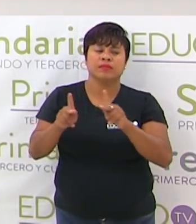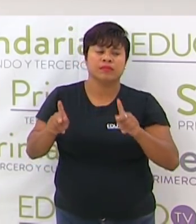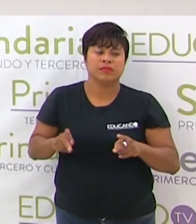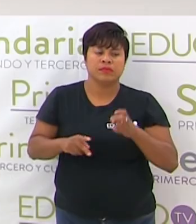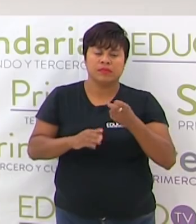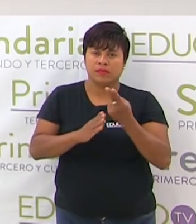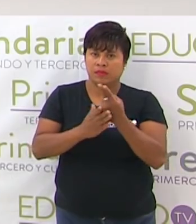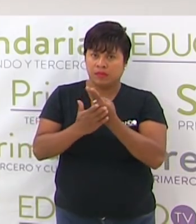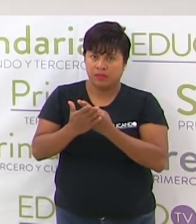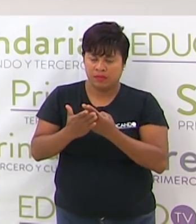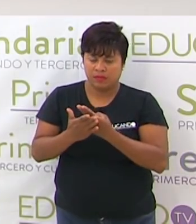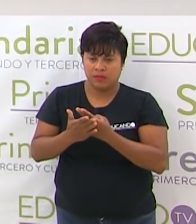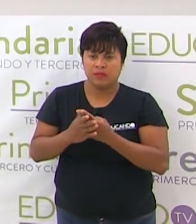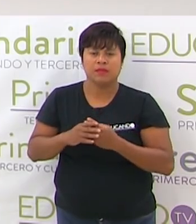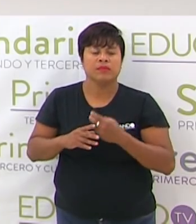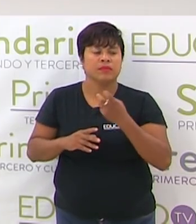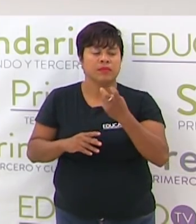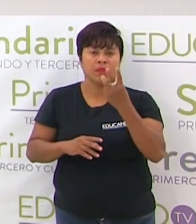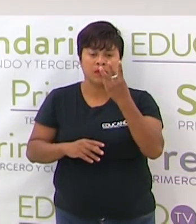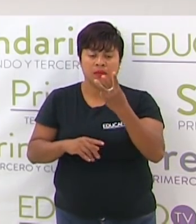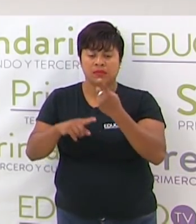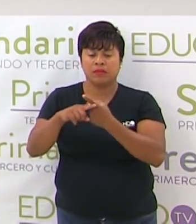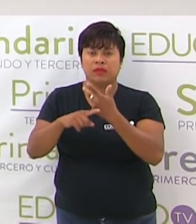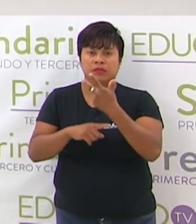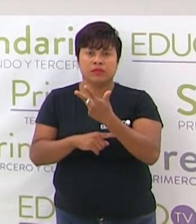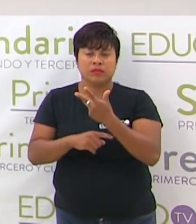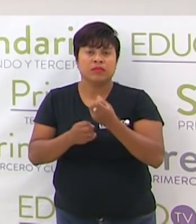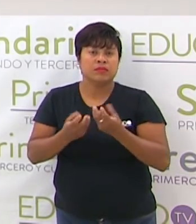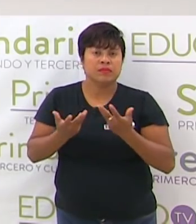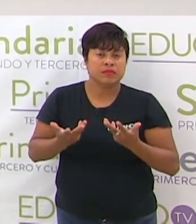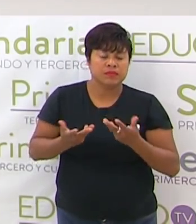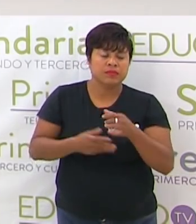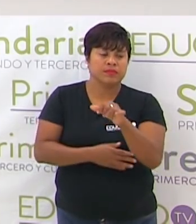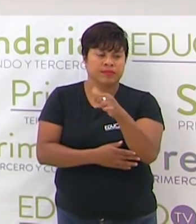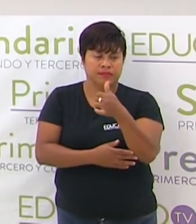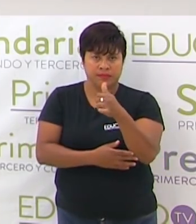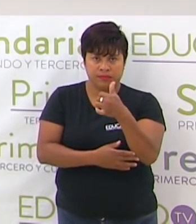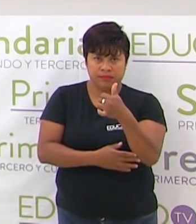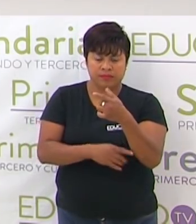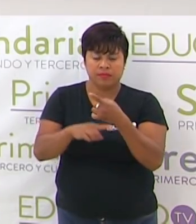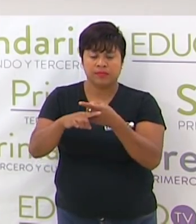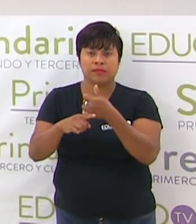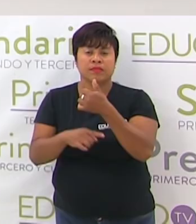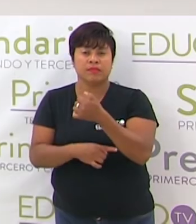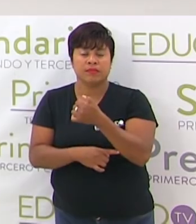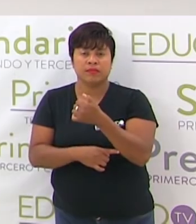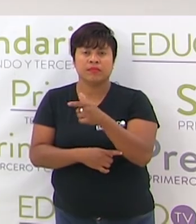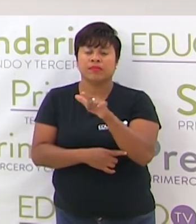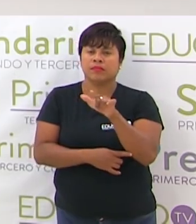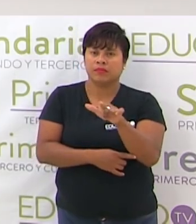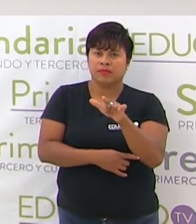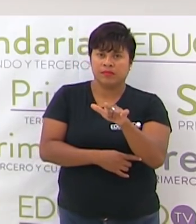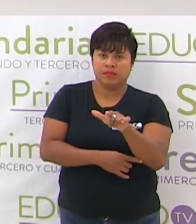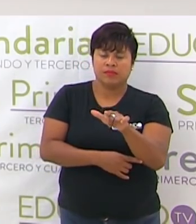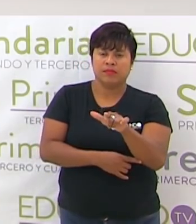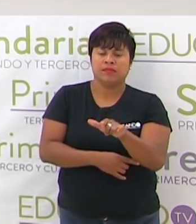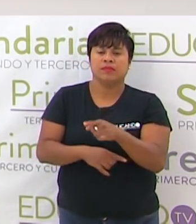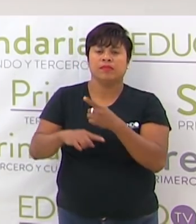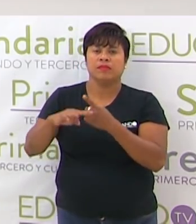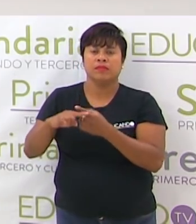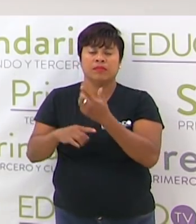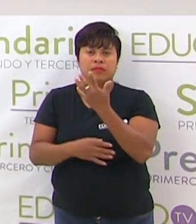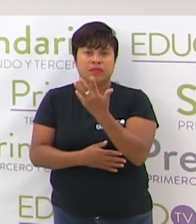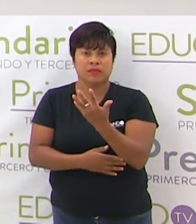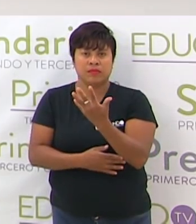de la figura. 3 más 8, ¿cuánto es? 11. Más 6, 17.